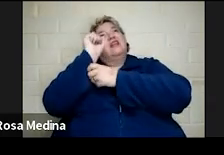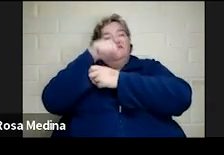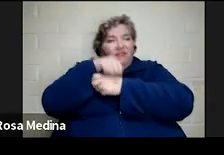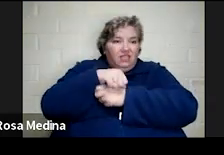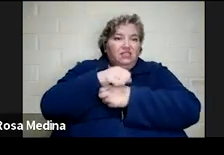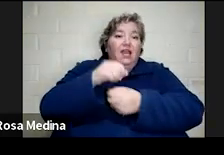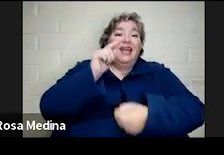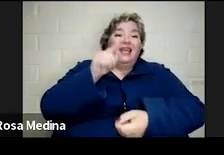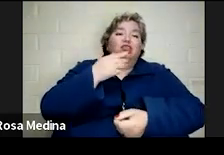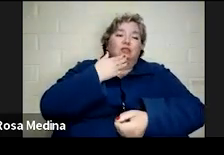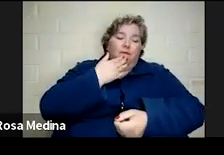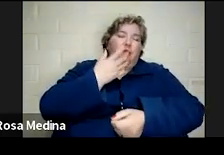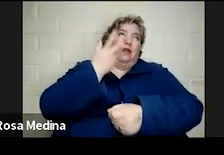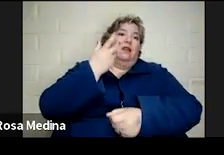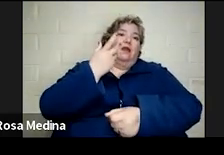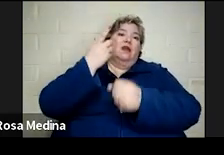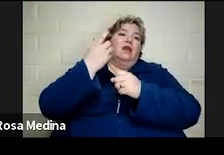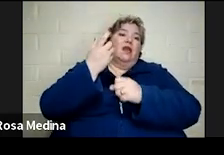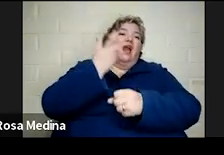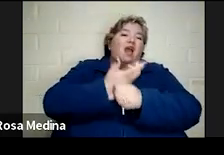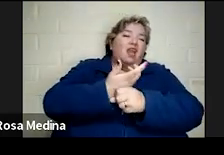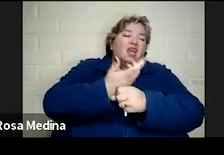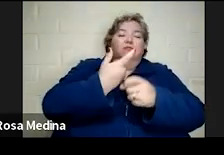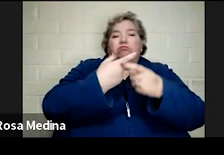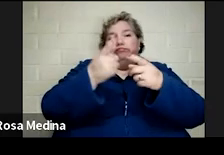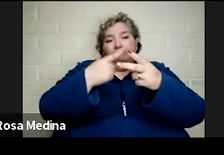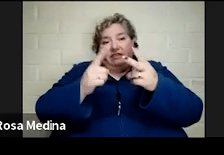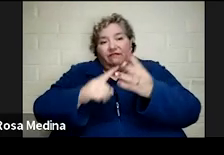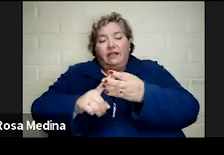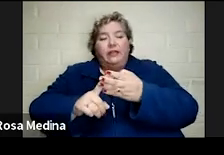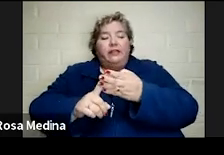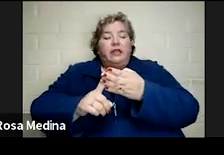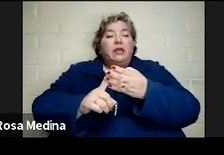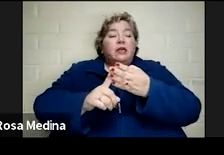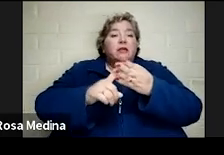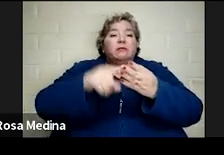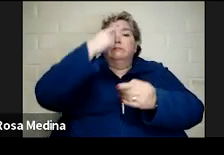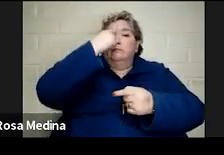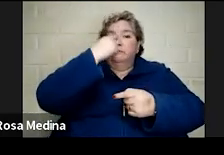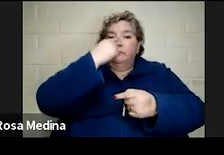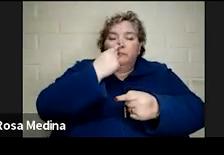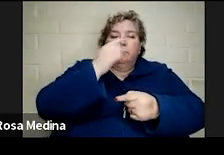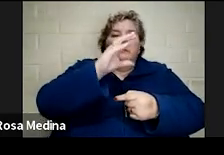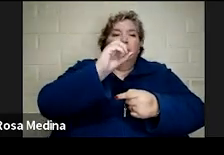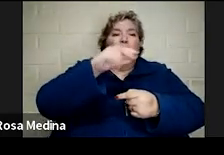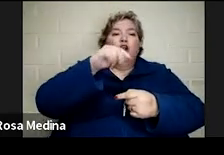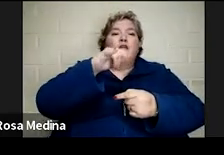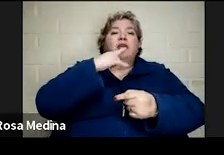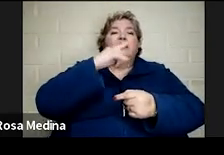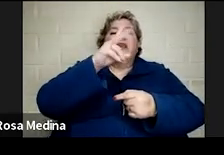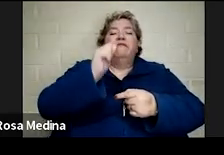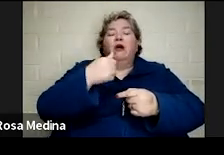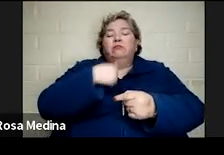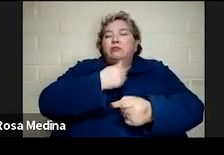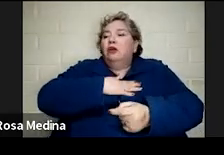También existen en las distintas áreas del perfil cognitivo que se van desarrollando, entonces uno no le puede esperar a un niño pequeño que logre